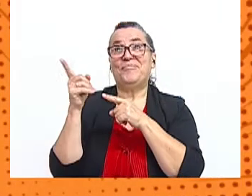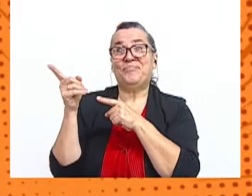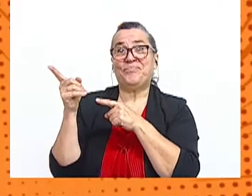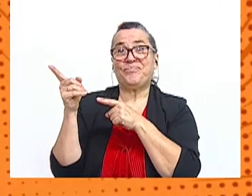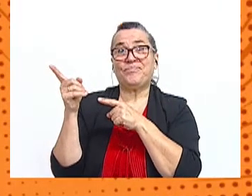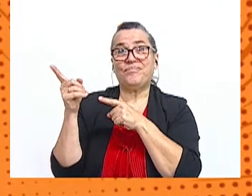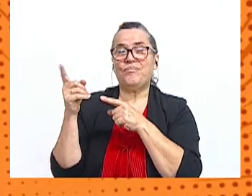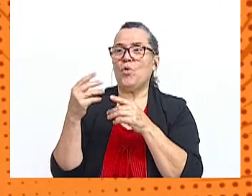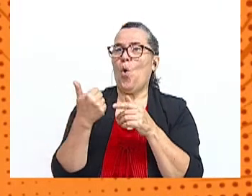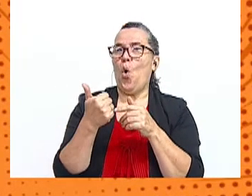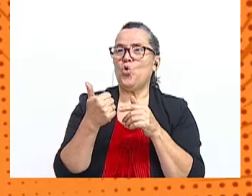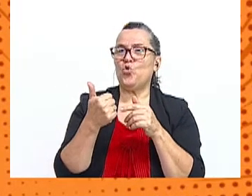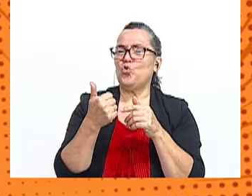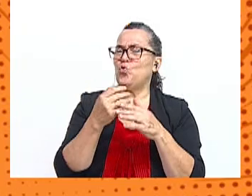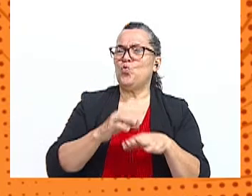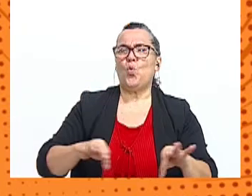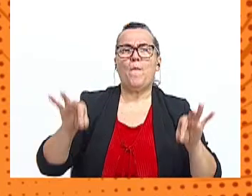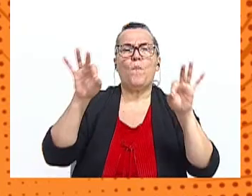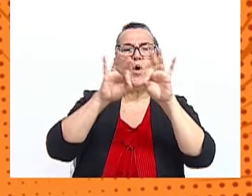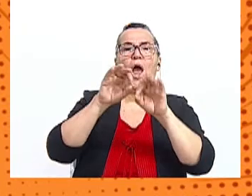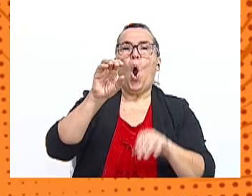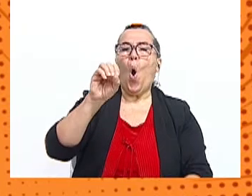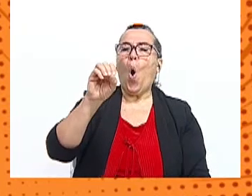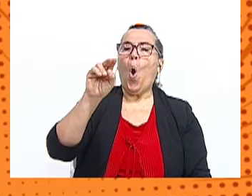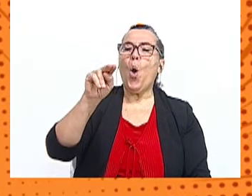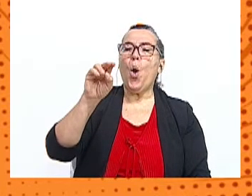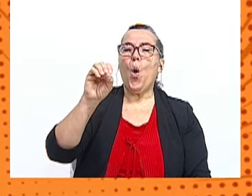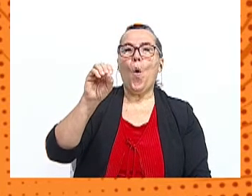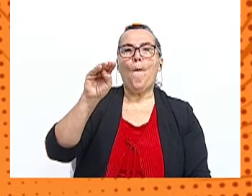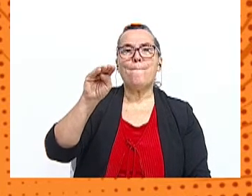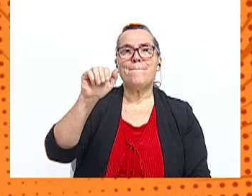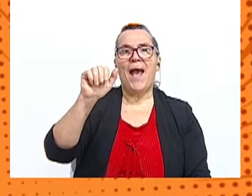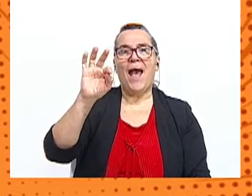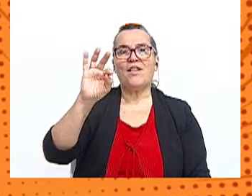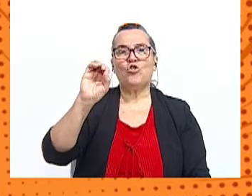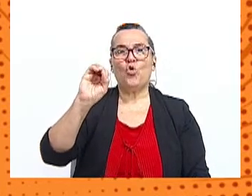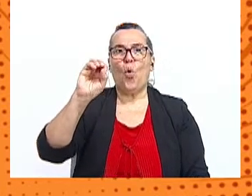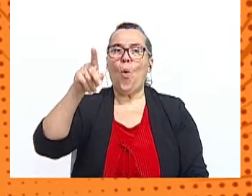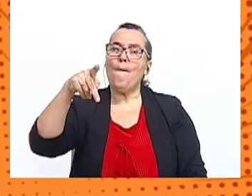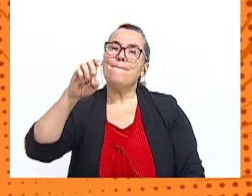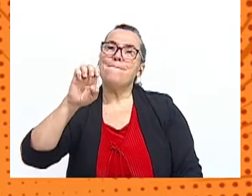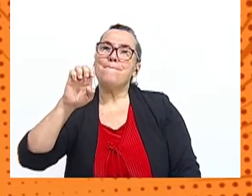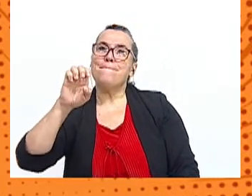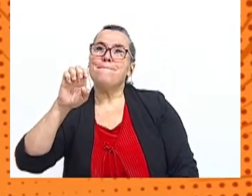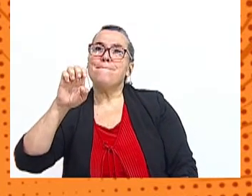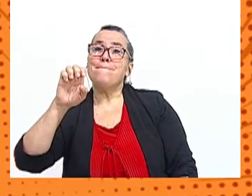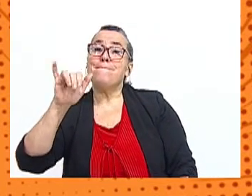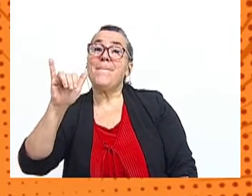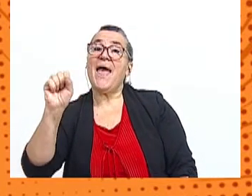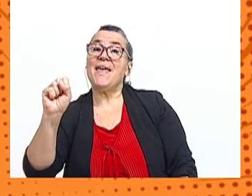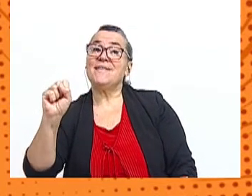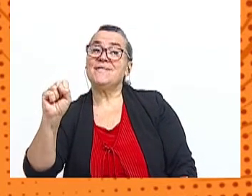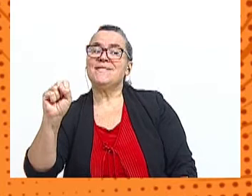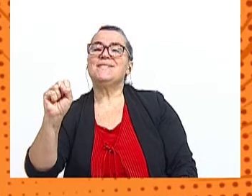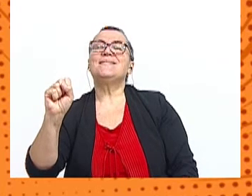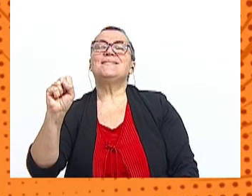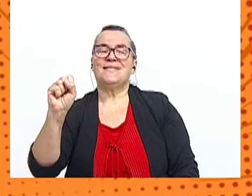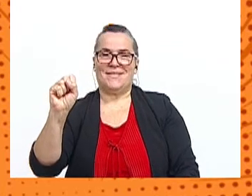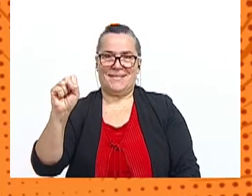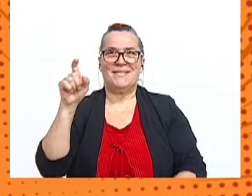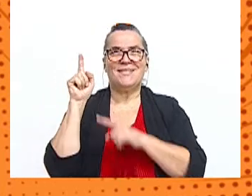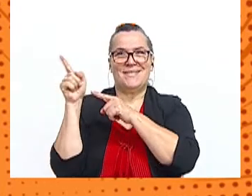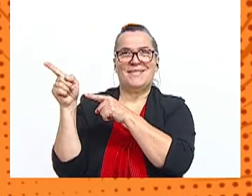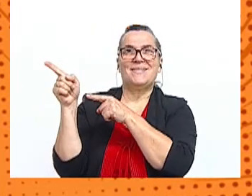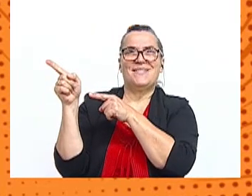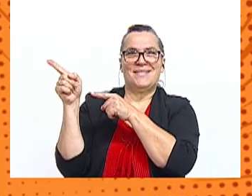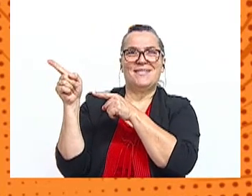Otro elemento importantísimo son las onomatopeyas. Sí, escucharon bien,